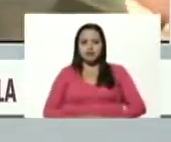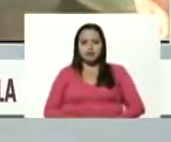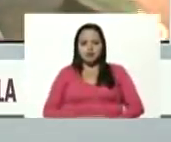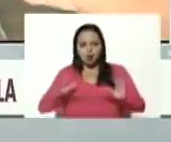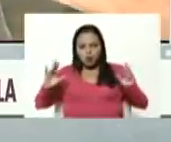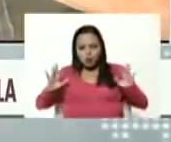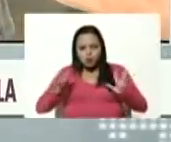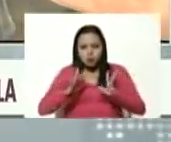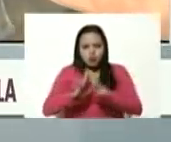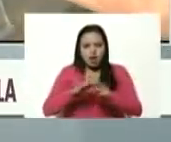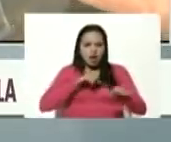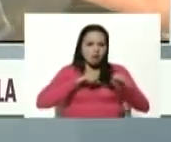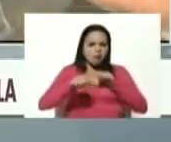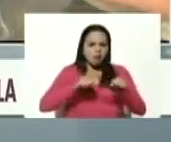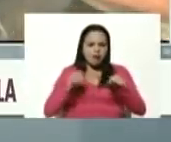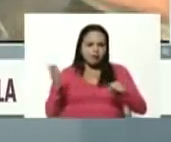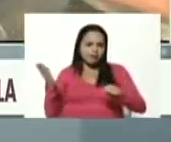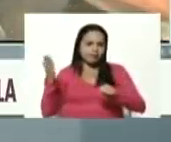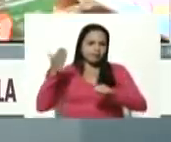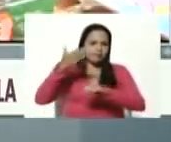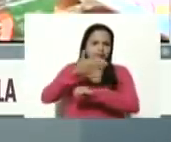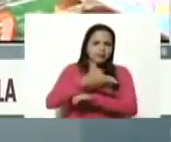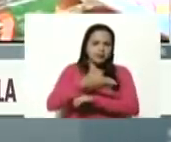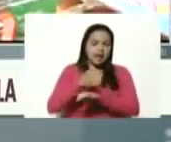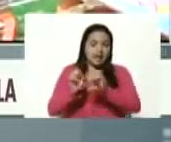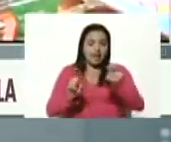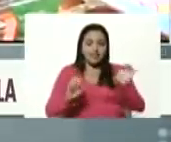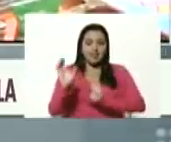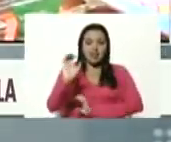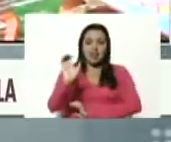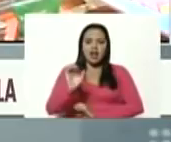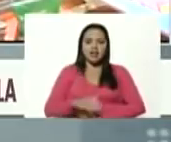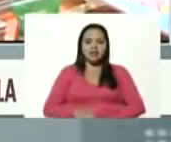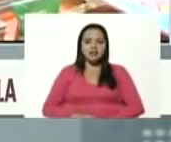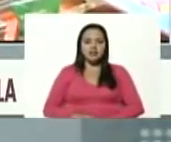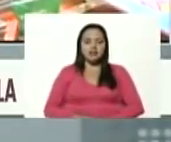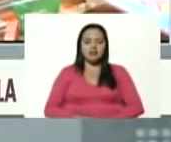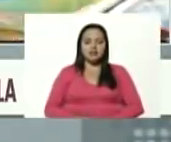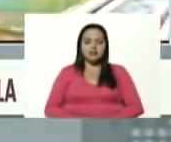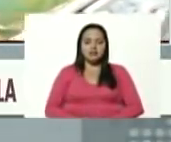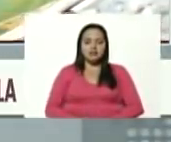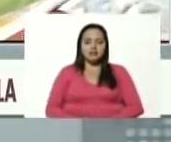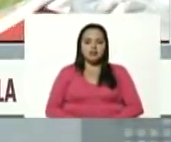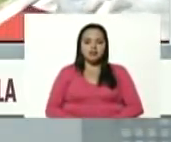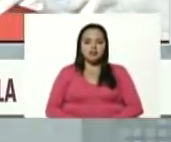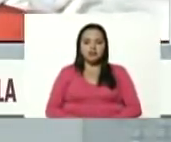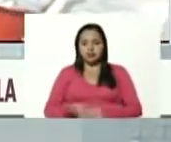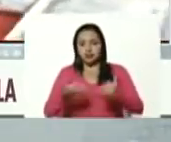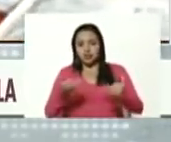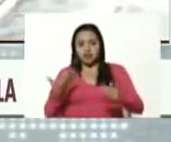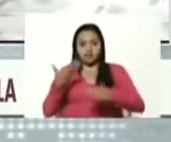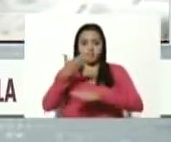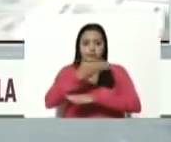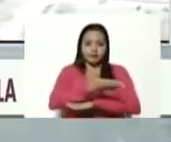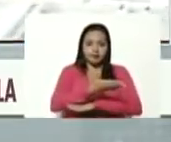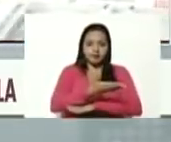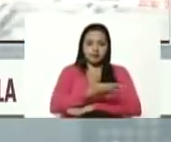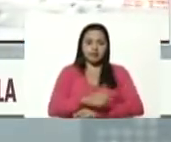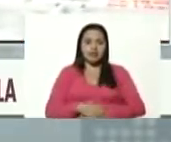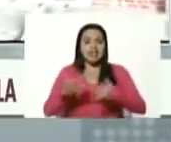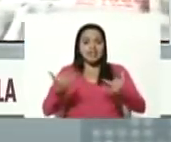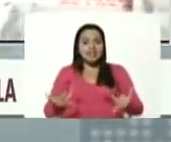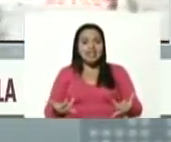iban moviéndose hacia acá, hacia Caracas, hacia el este de Caracas, hacia el oriente, ya las cartas estaban